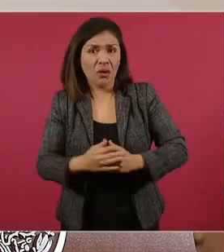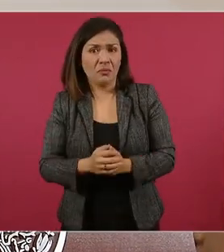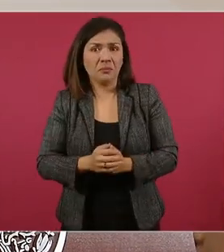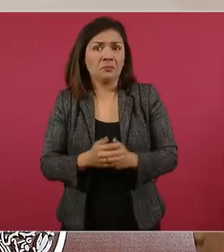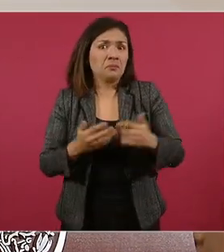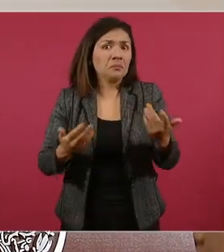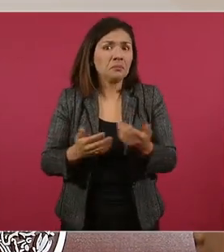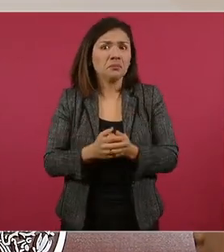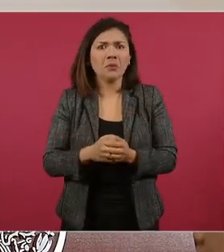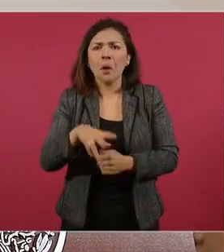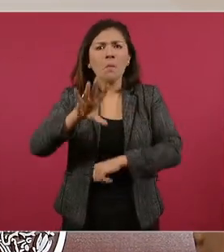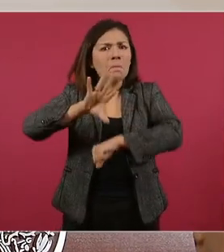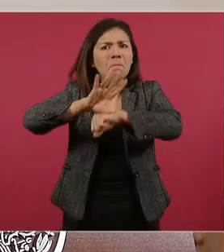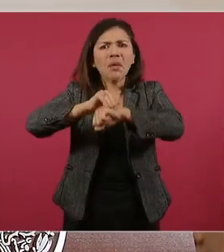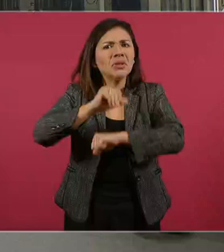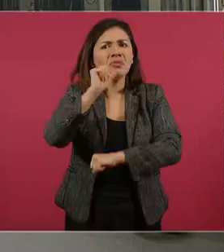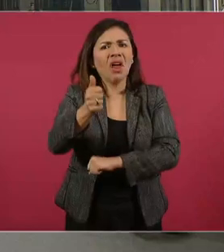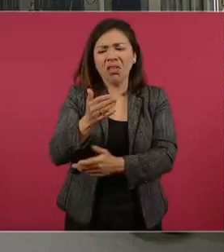entraban sin pedir permiso,